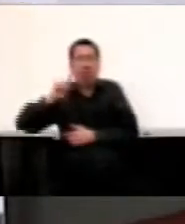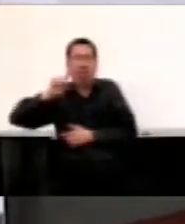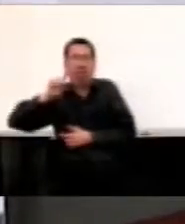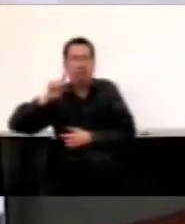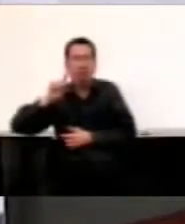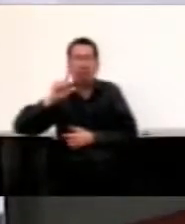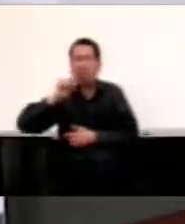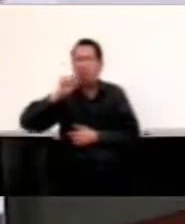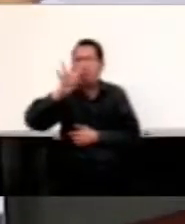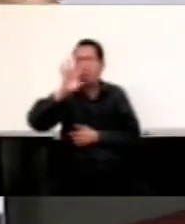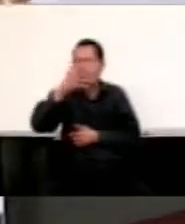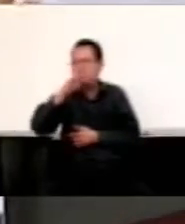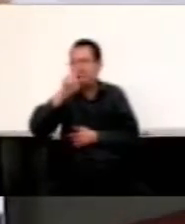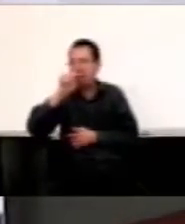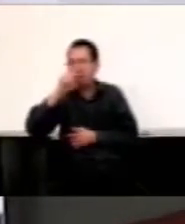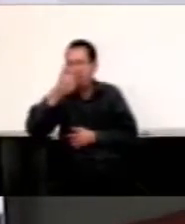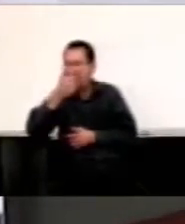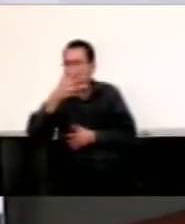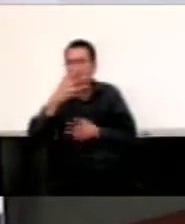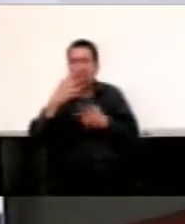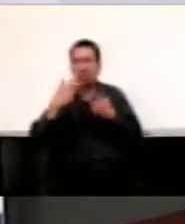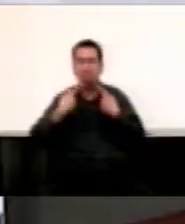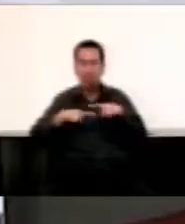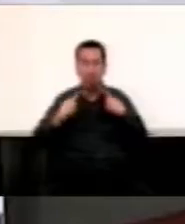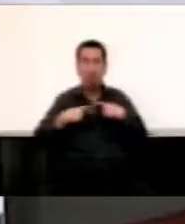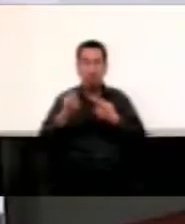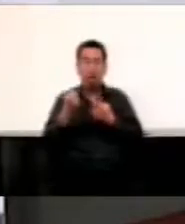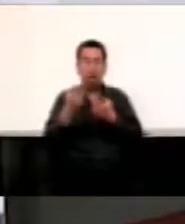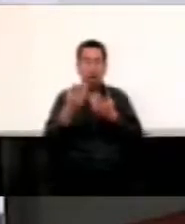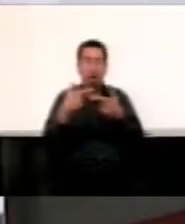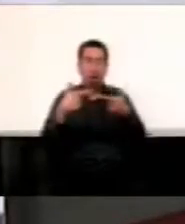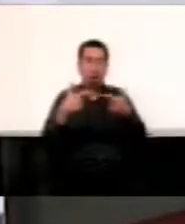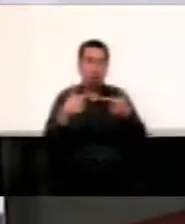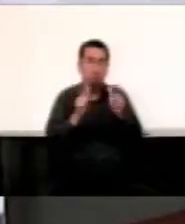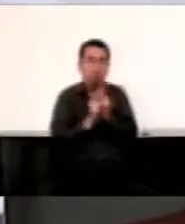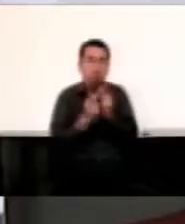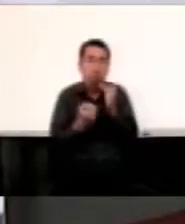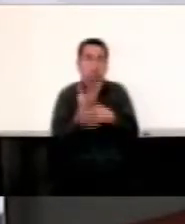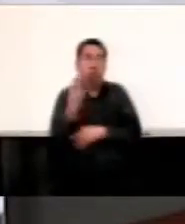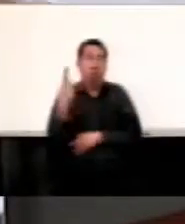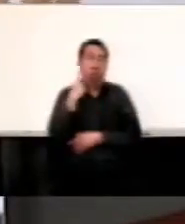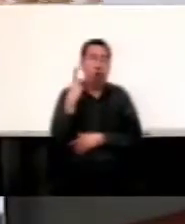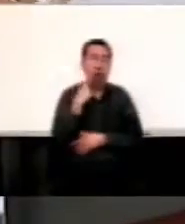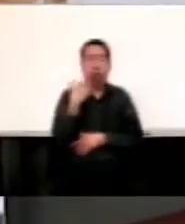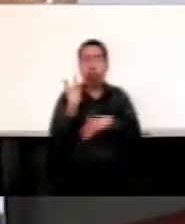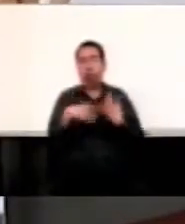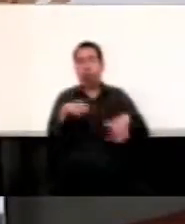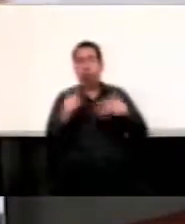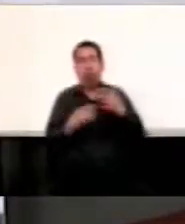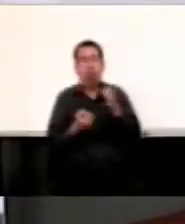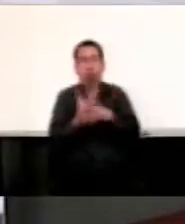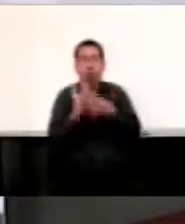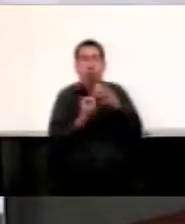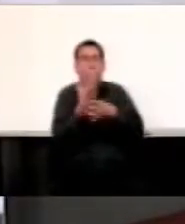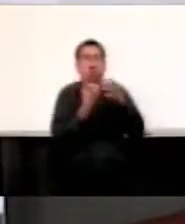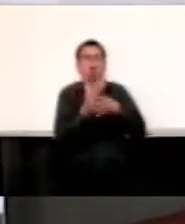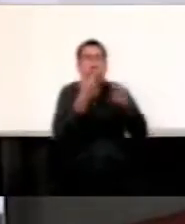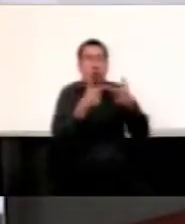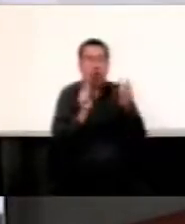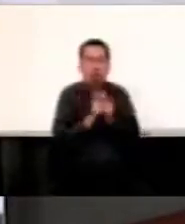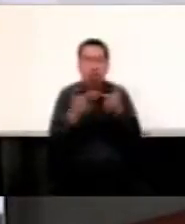70, 74, 76 organizaciones. Es un número, desde mi perspectiva,